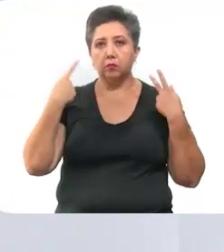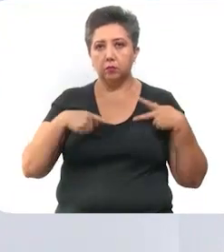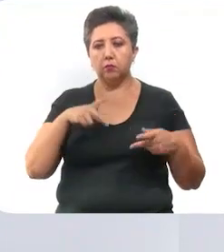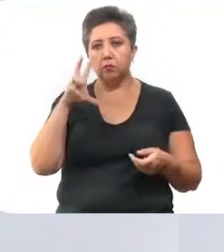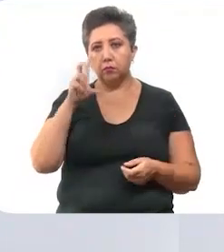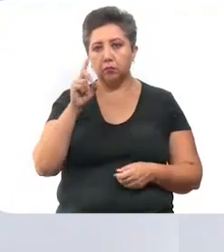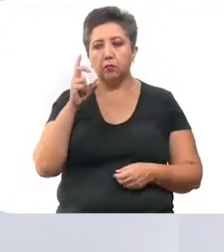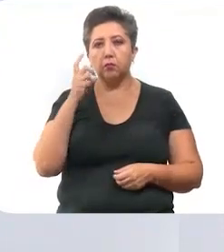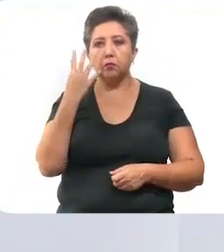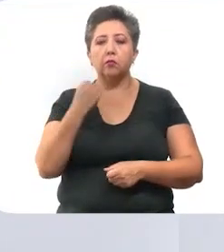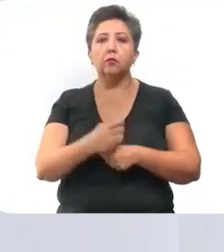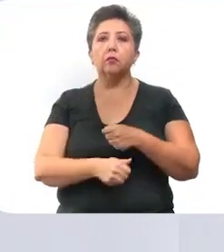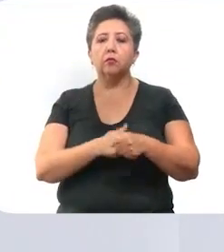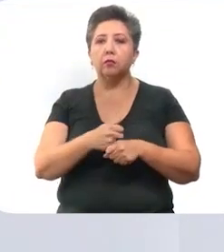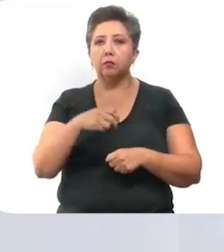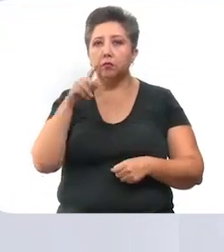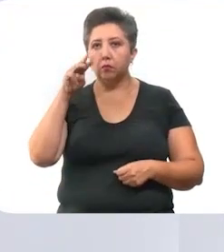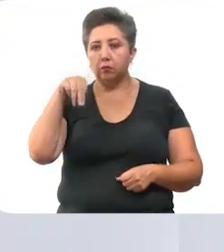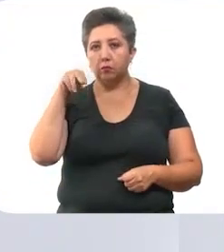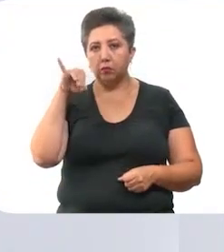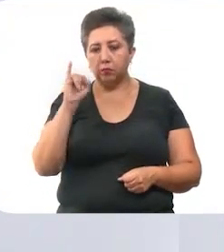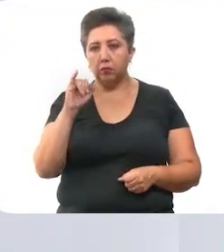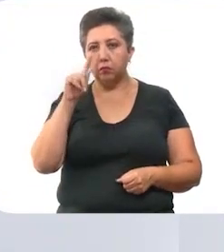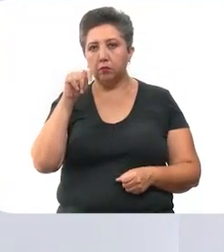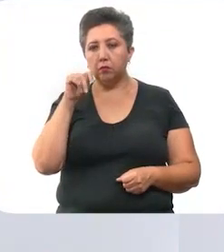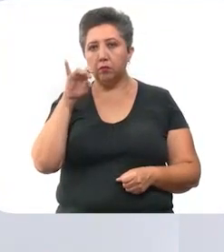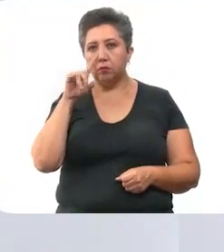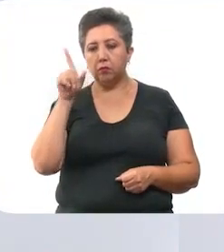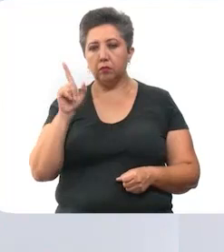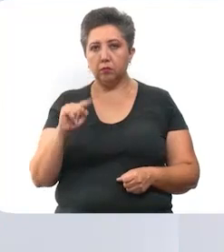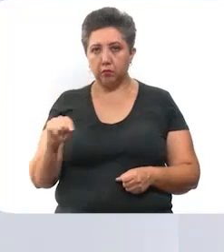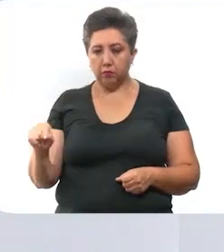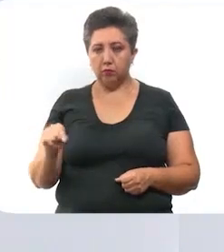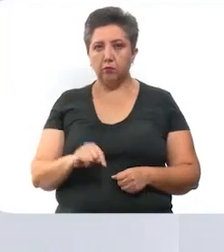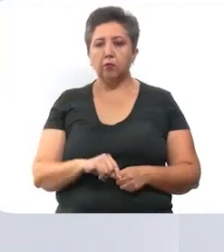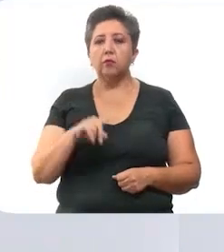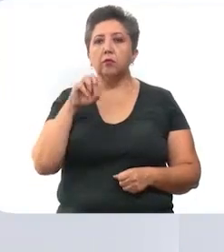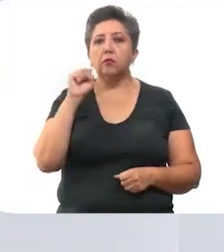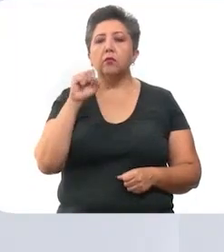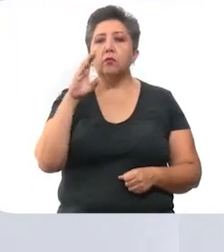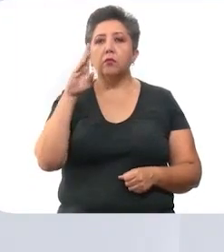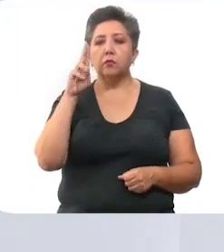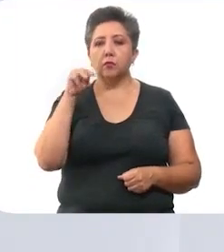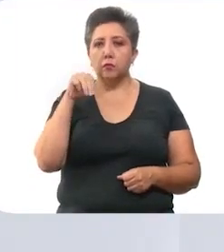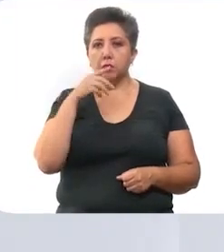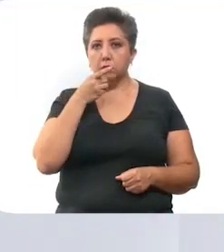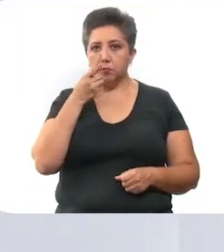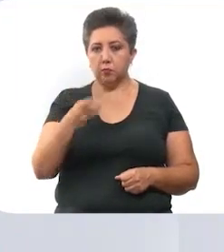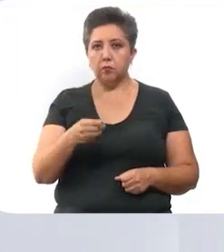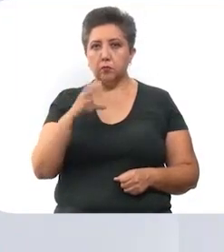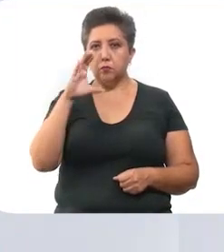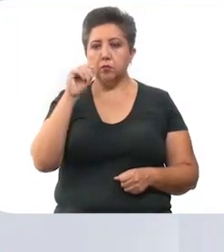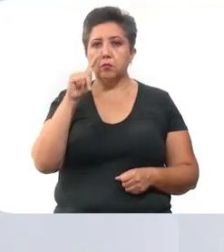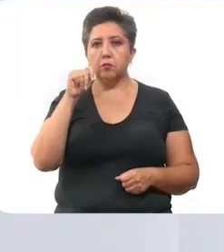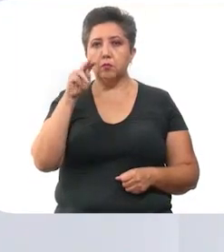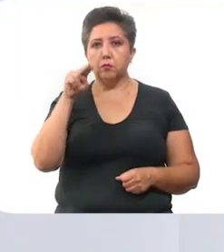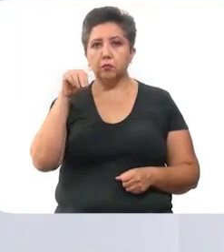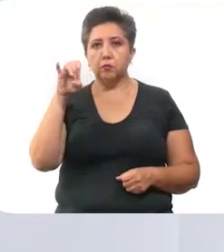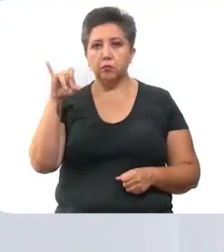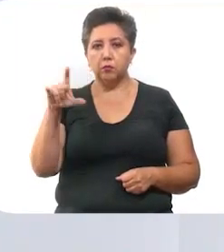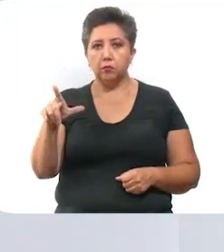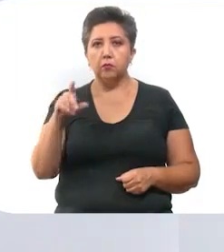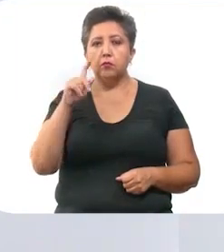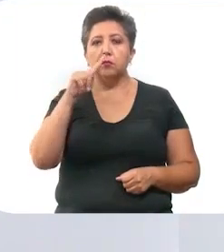personas de 30 a 39 años en Maní, Tetis, Silam González, Zacalún, Xuxulú Pueblo, Cantunil,